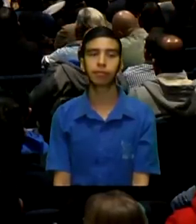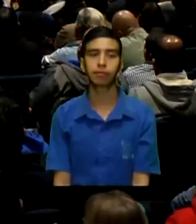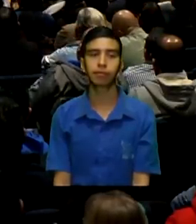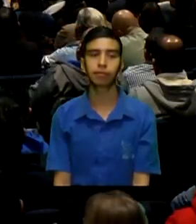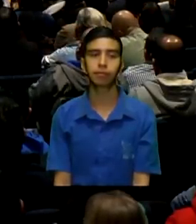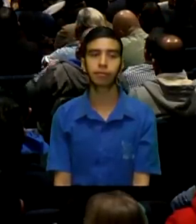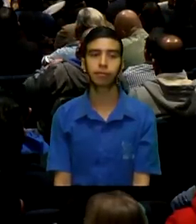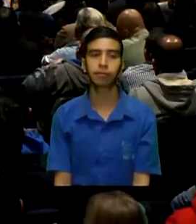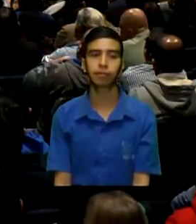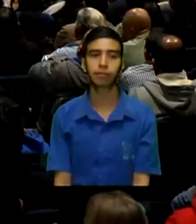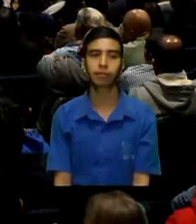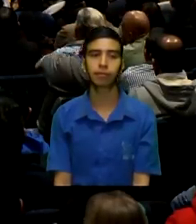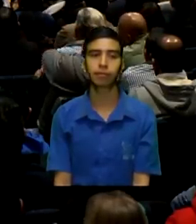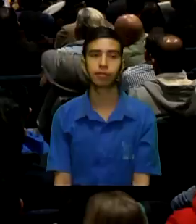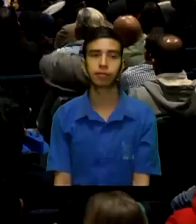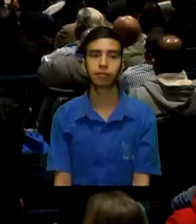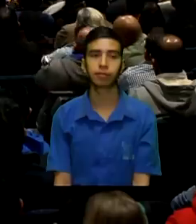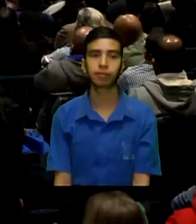¿Ya?